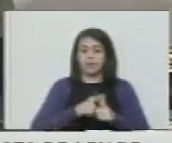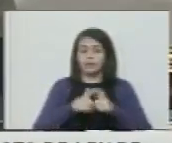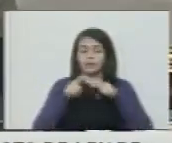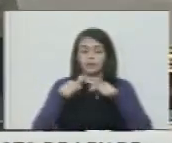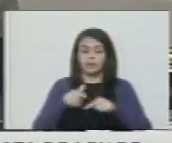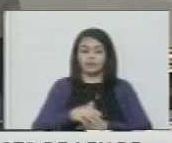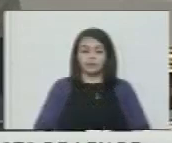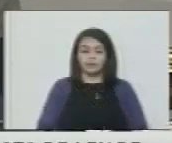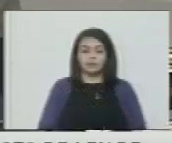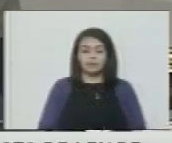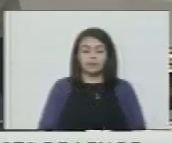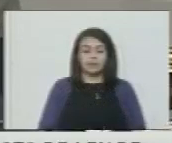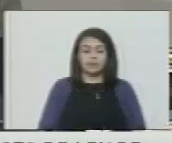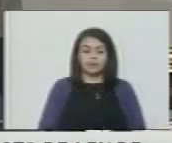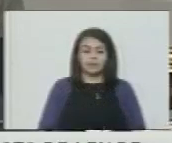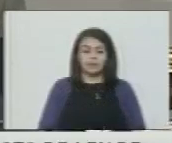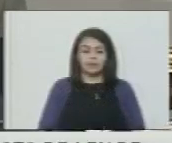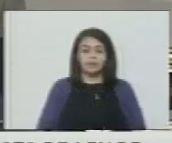En consideración.